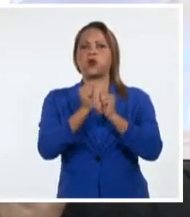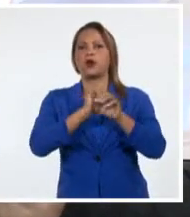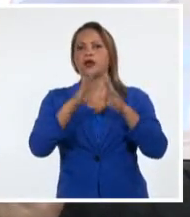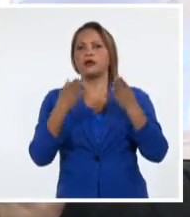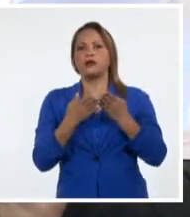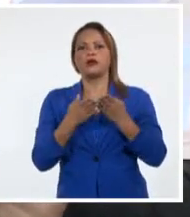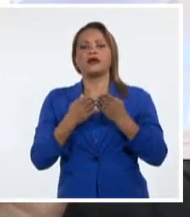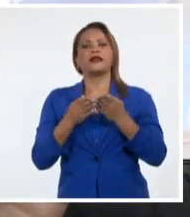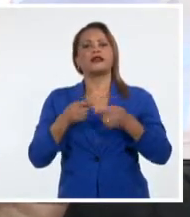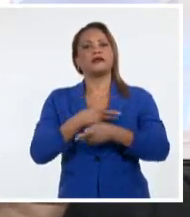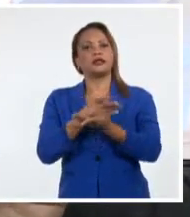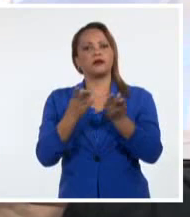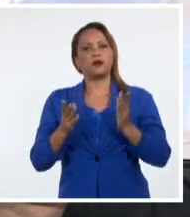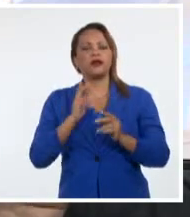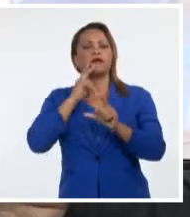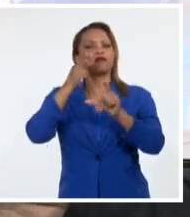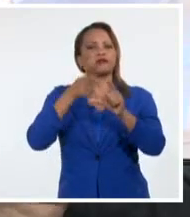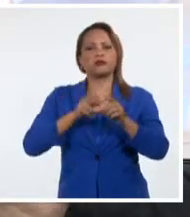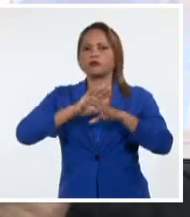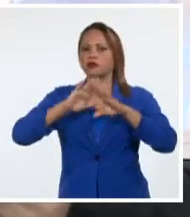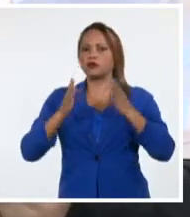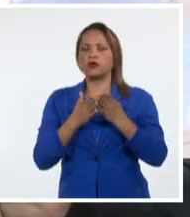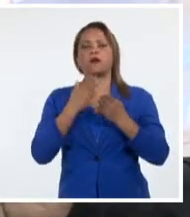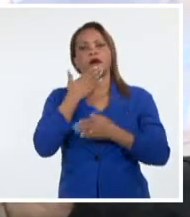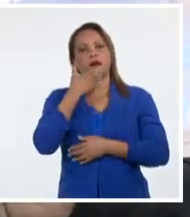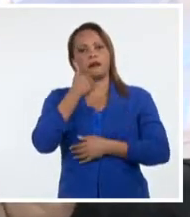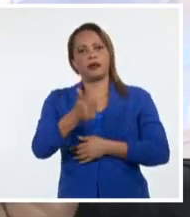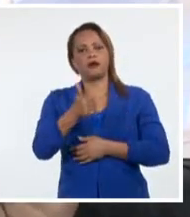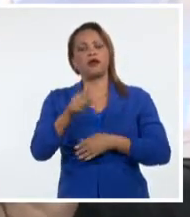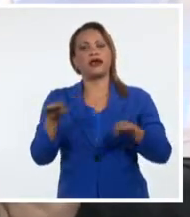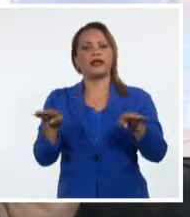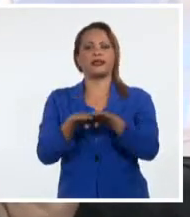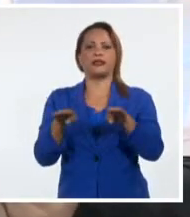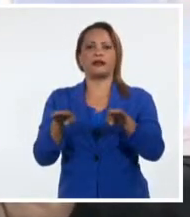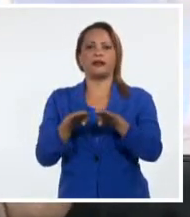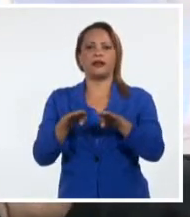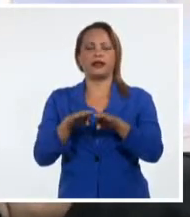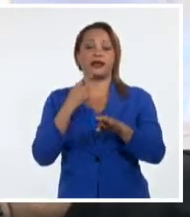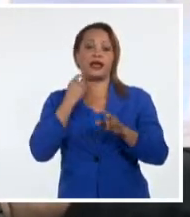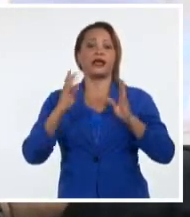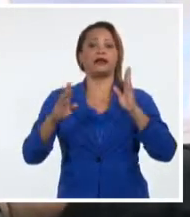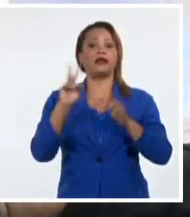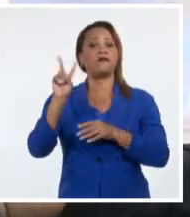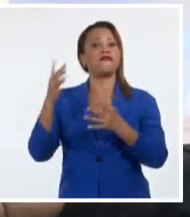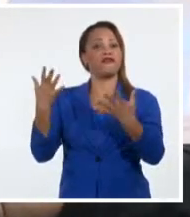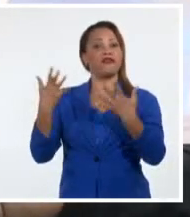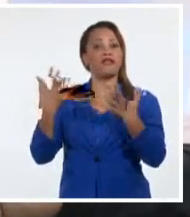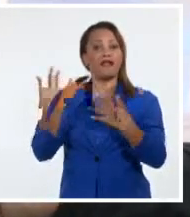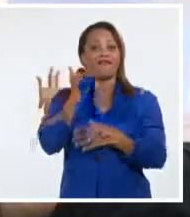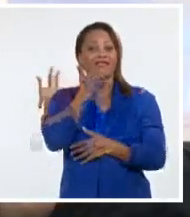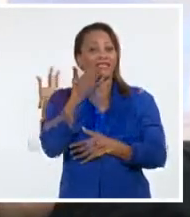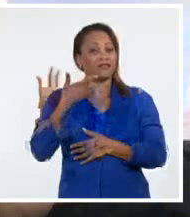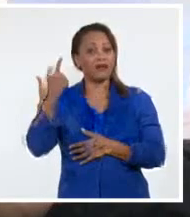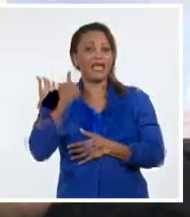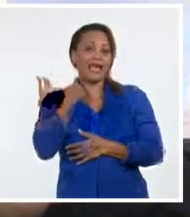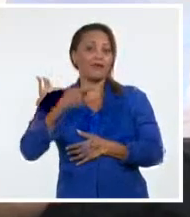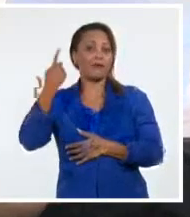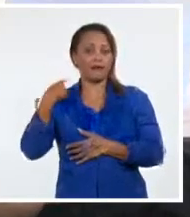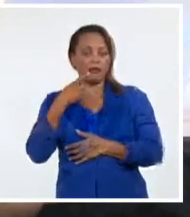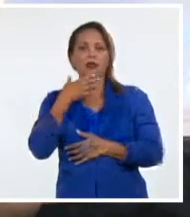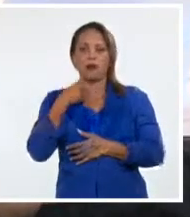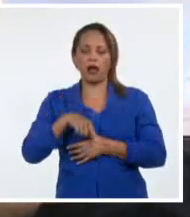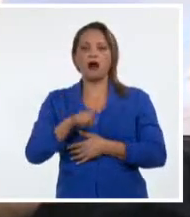distribuida a fibra y a diésel para garantizar una mayor estabilidad en el tiempo de verano, que fue la mayor afectación que tuvimos el año pasado. O sea,